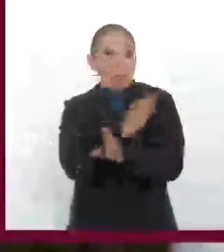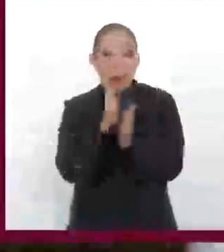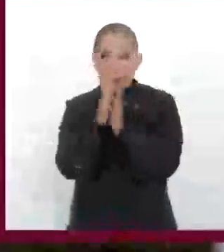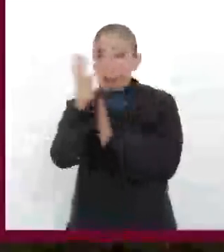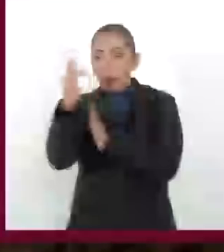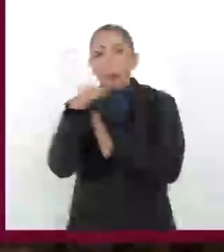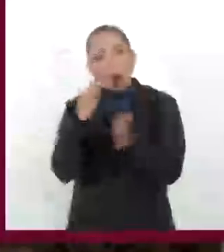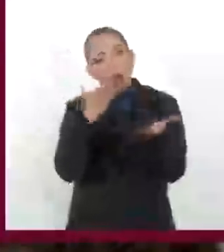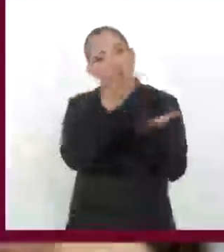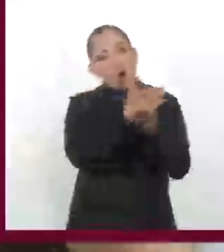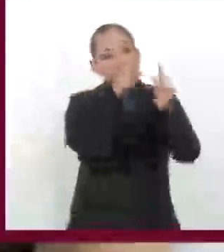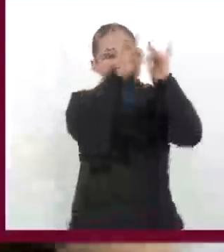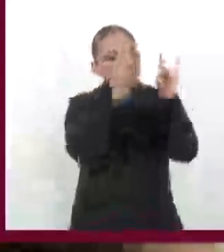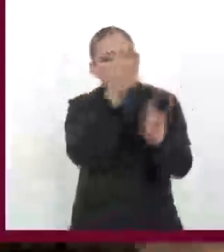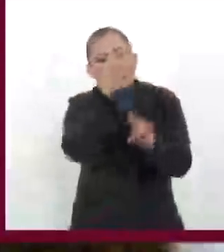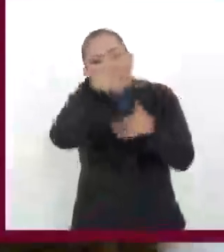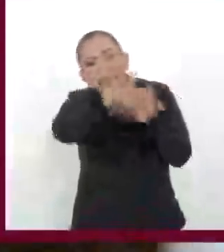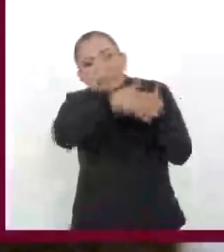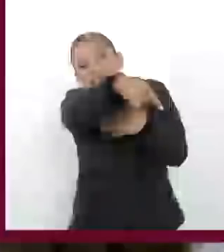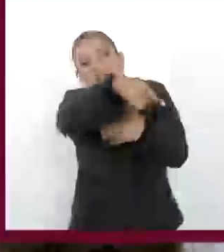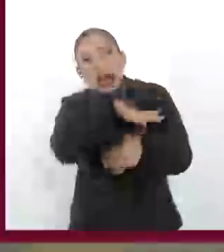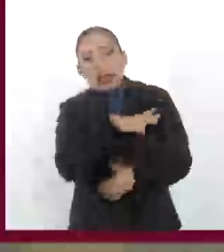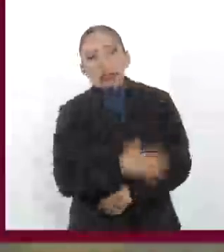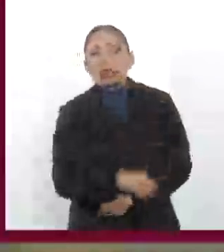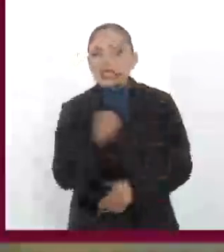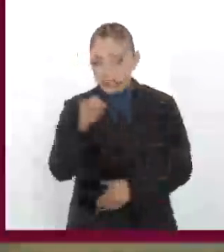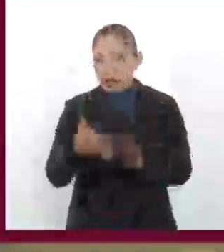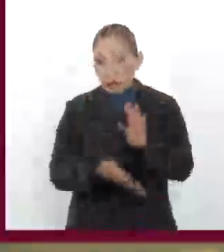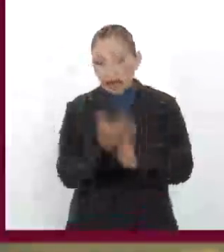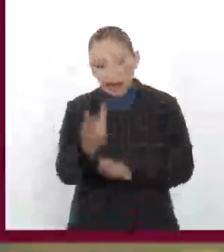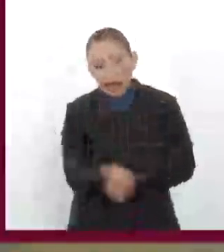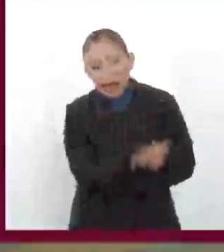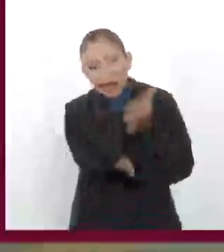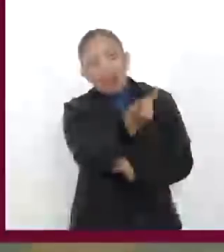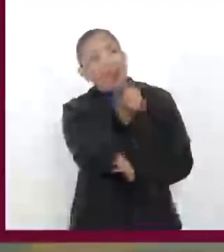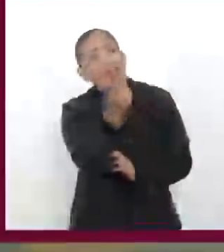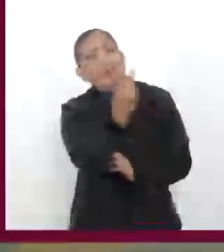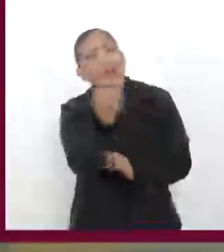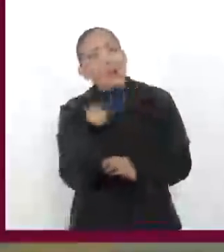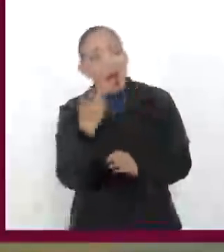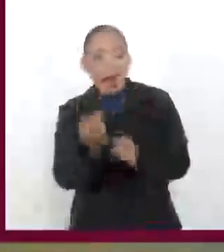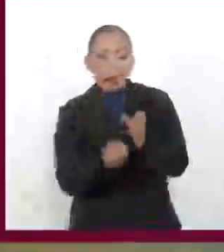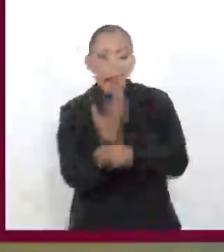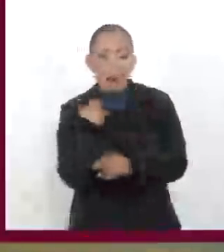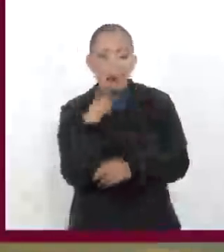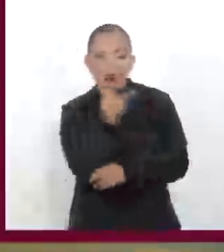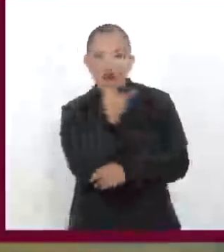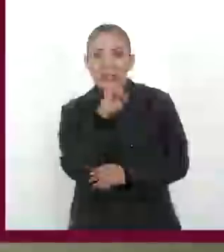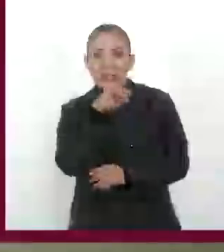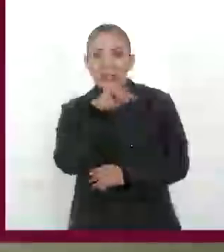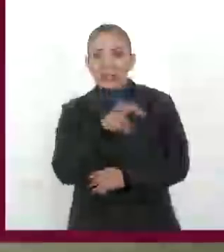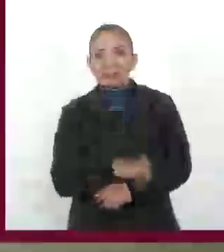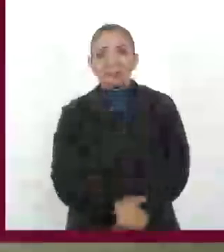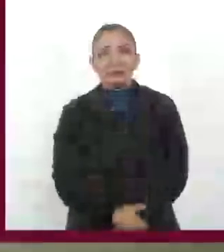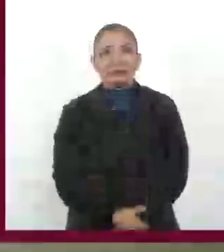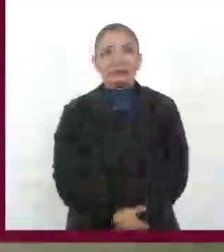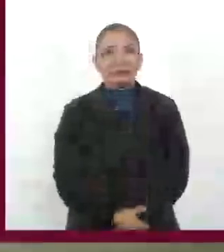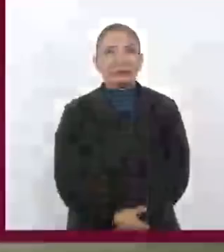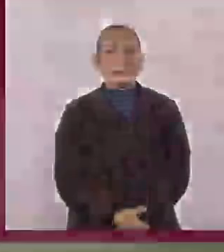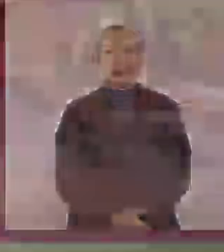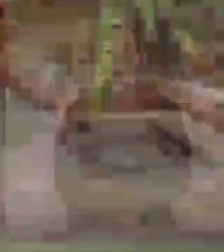si antes de ir a la biblioteca pasamos al módulo que está aquí cerca? Sí, vamos a preguntar qué se necesita para reponerla.